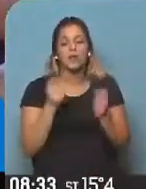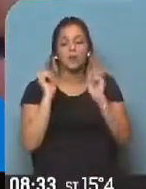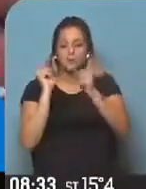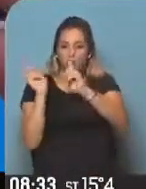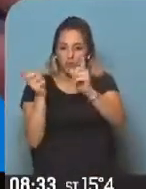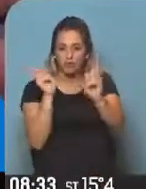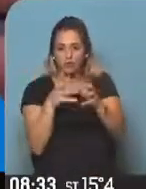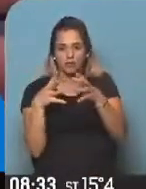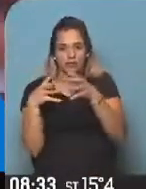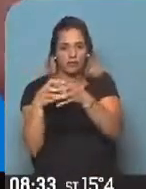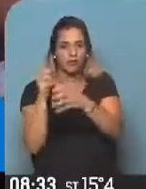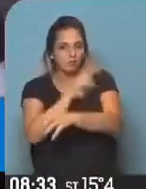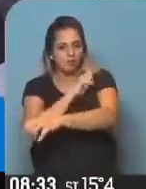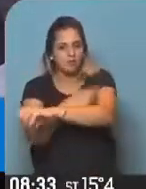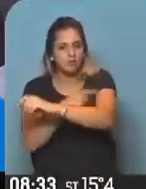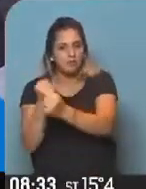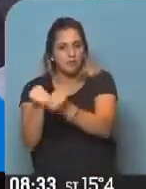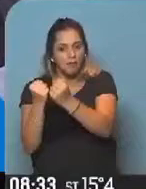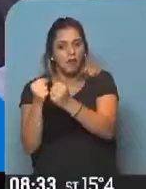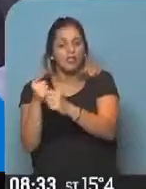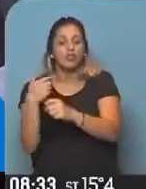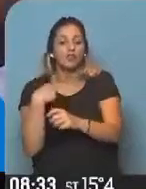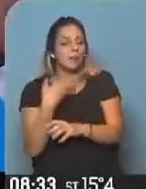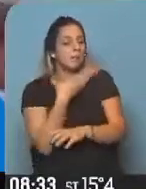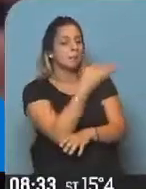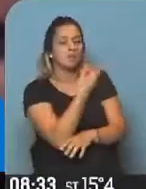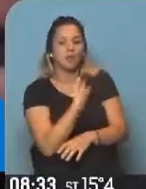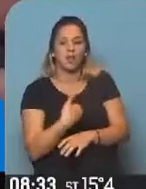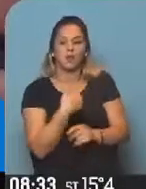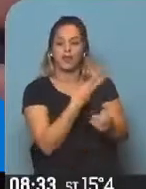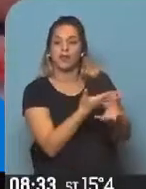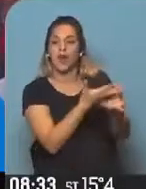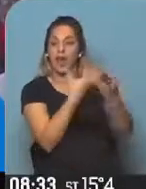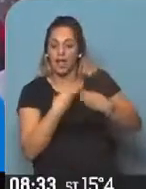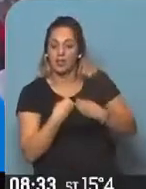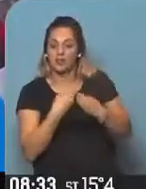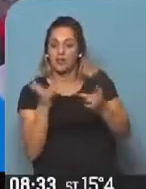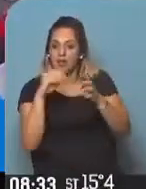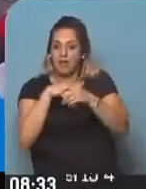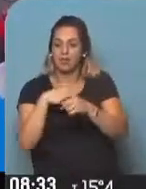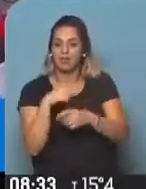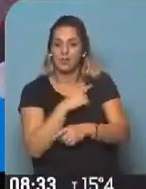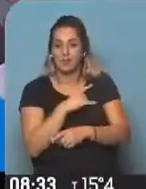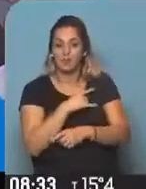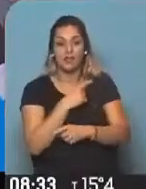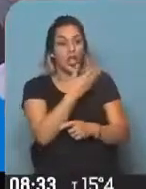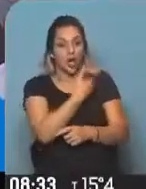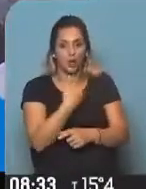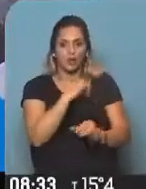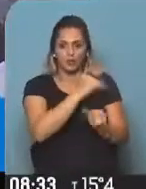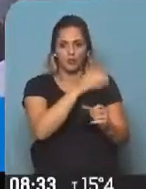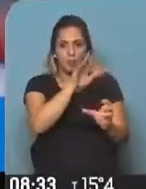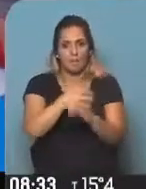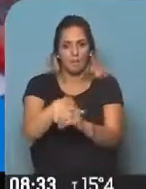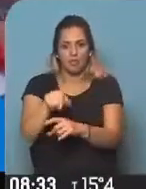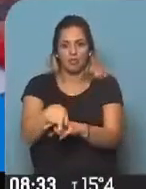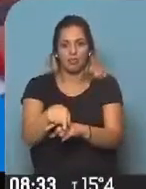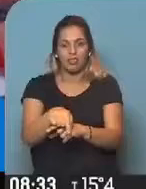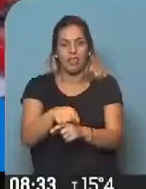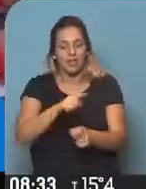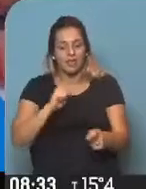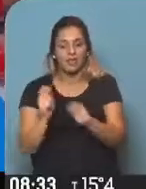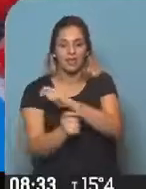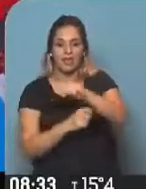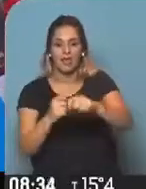al era muy fuerte entonces le piden al gobierno nacional que lo intervenga a la universidad y sociales nacional interviene y ahí empieza la reforma de la universidad